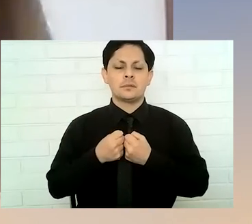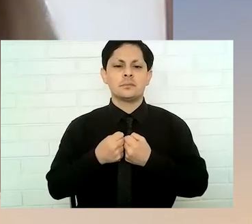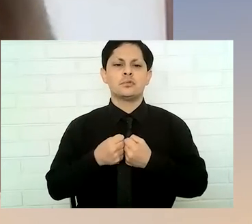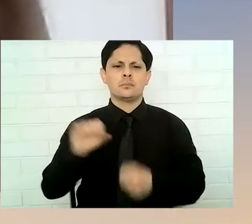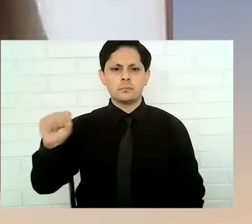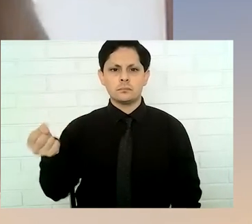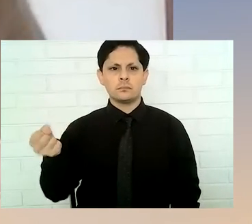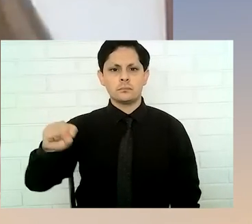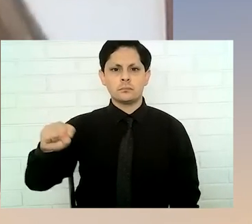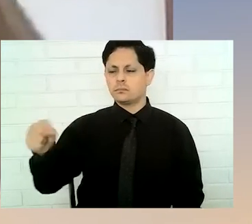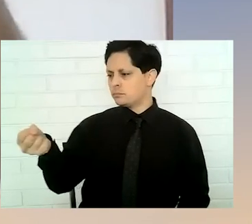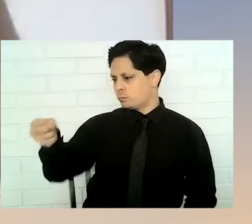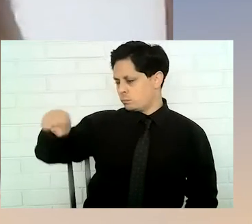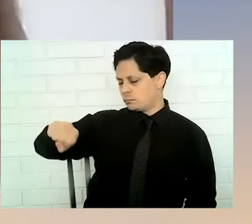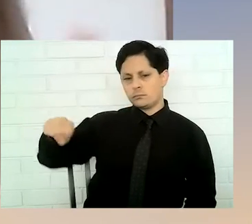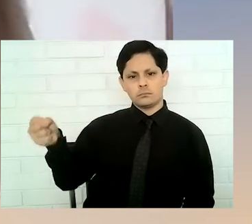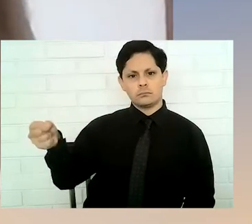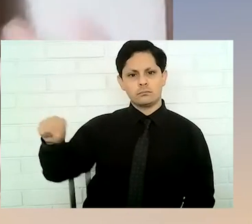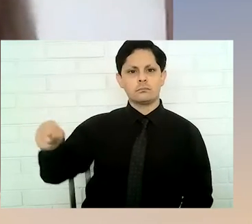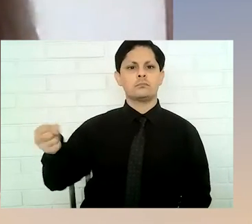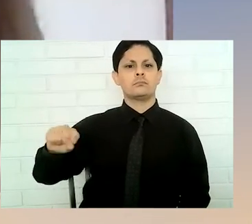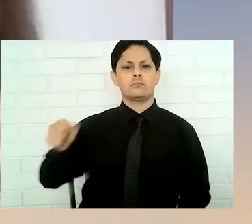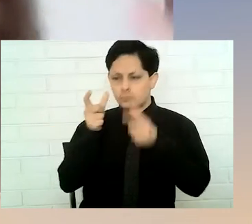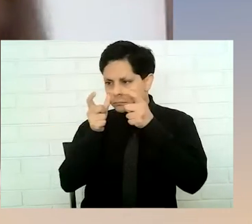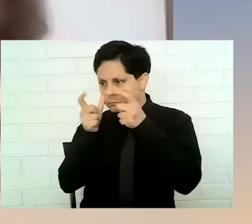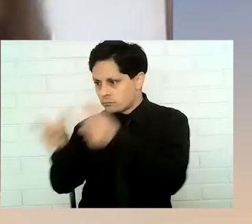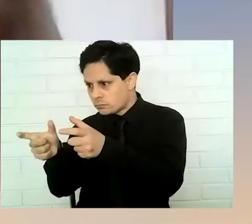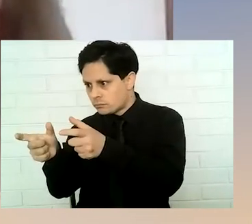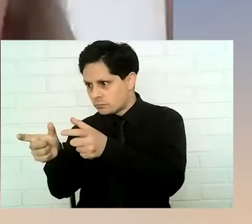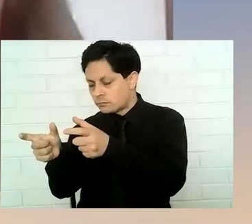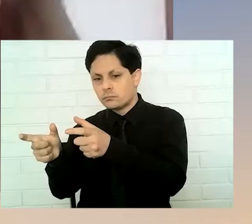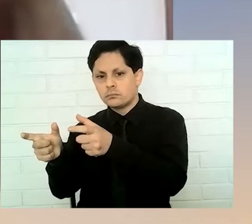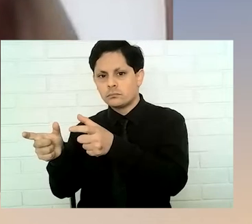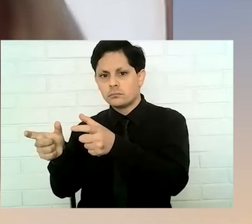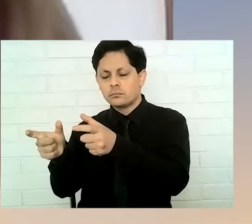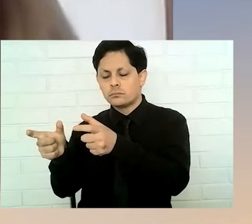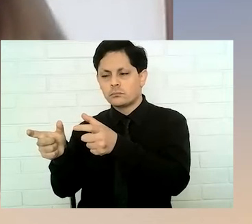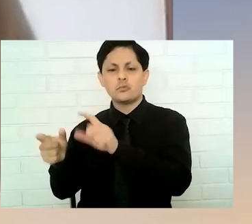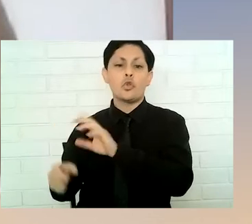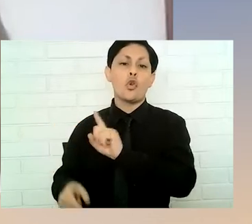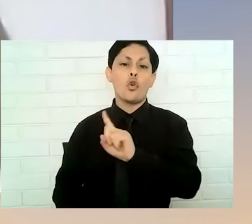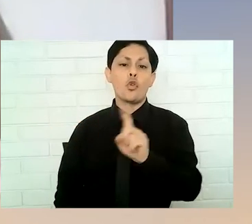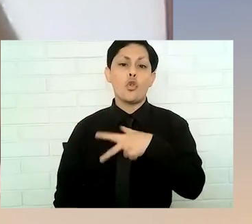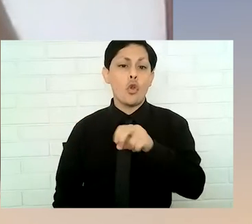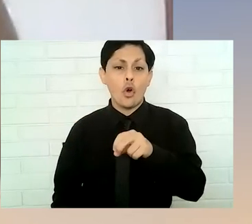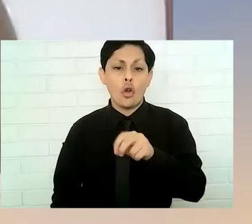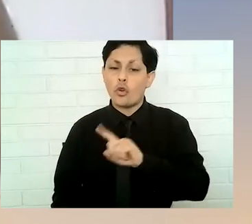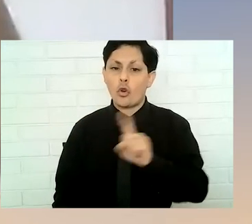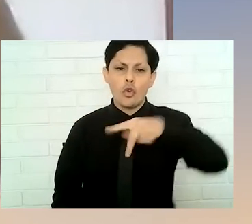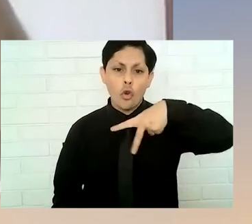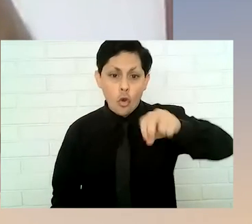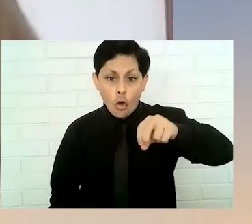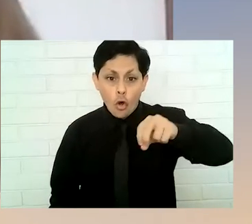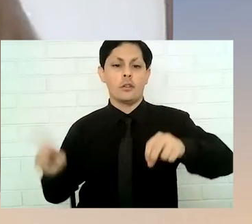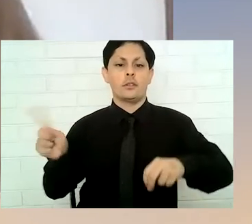no es para controlar, no es para hacer que expresen emociones, no, es para hacerse cargo, es